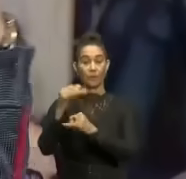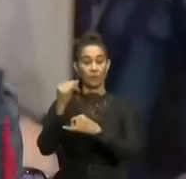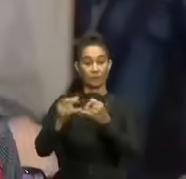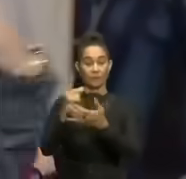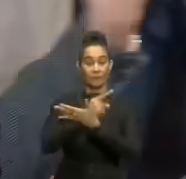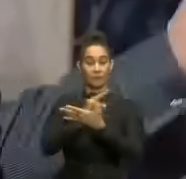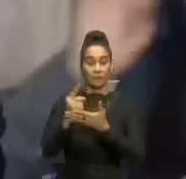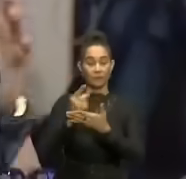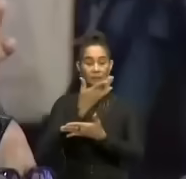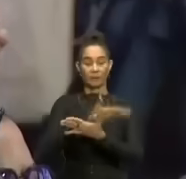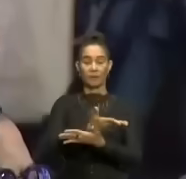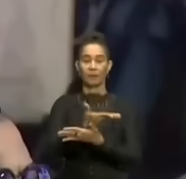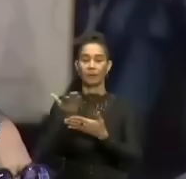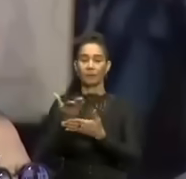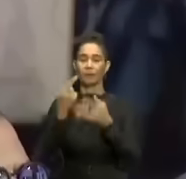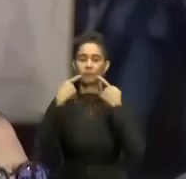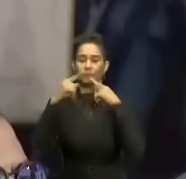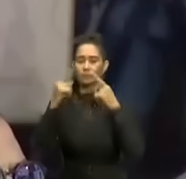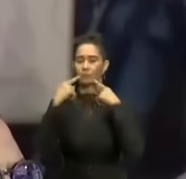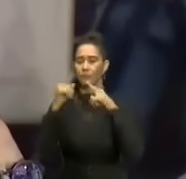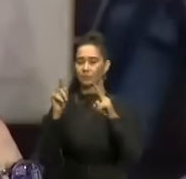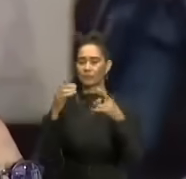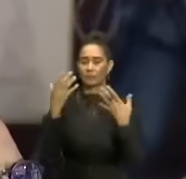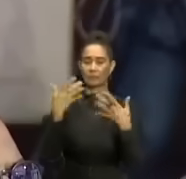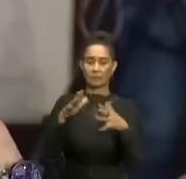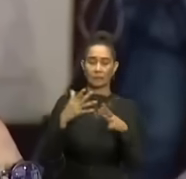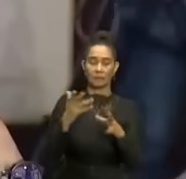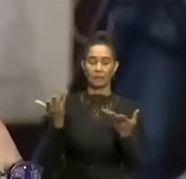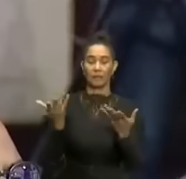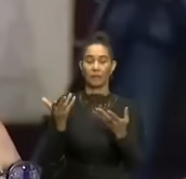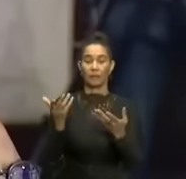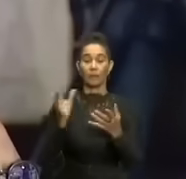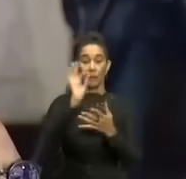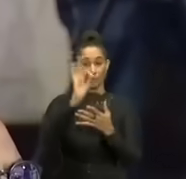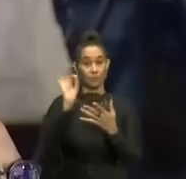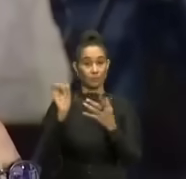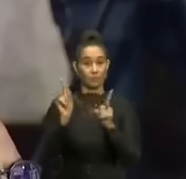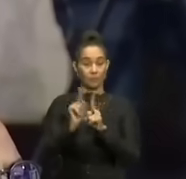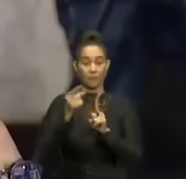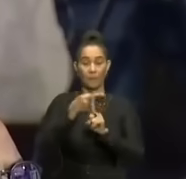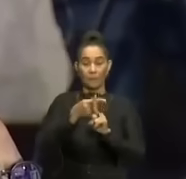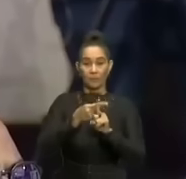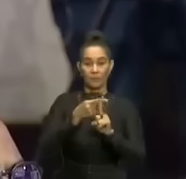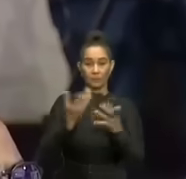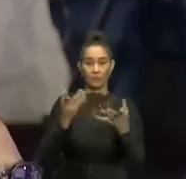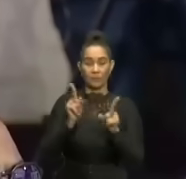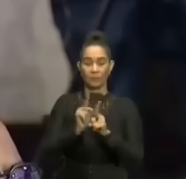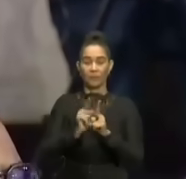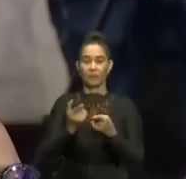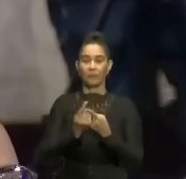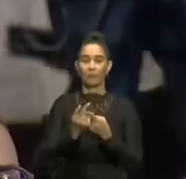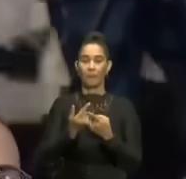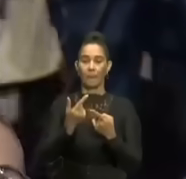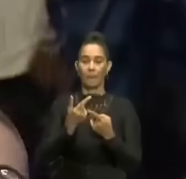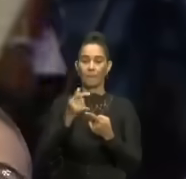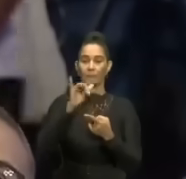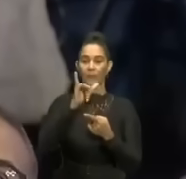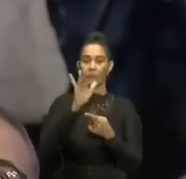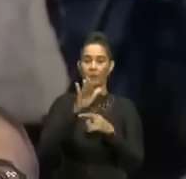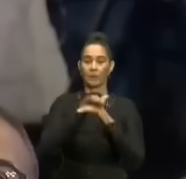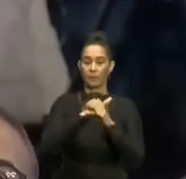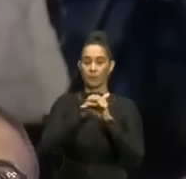semana hubo unas cuantas noticias trágicas, pero también hubo puntos positivos, hubo distracción. Major League